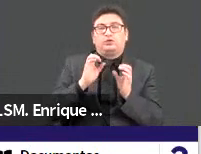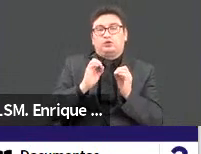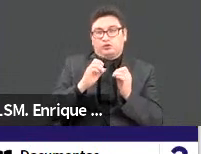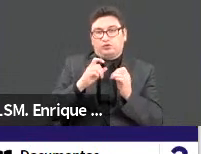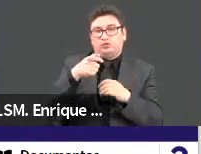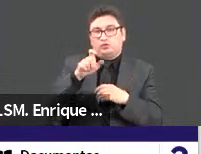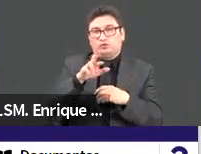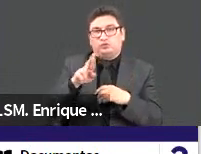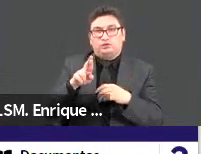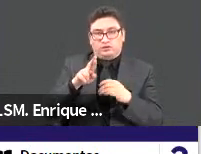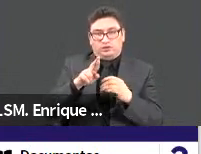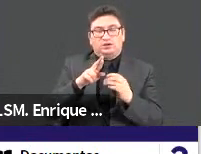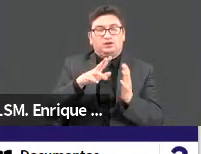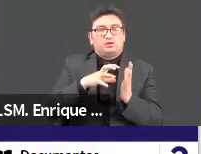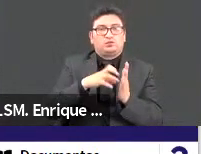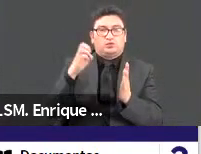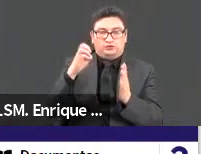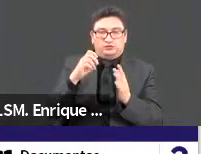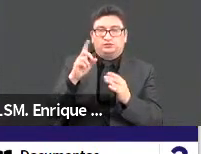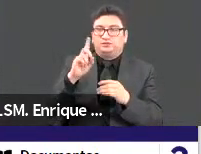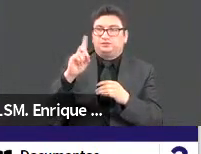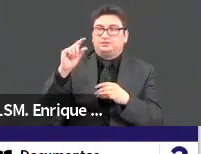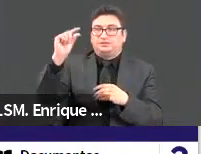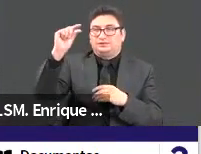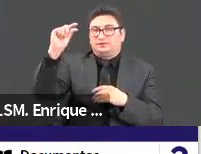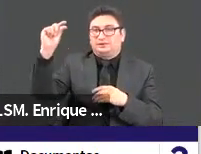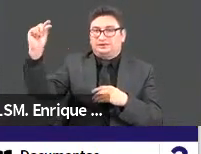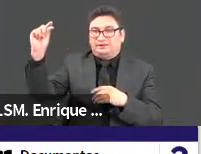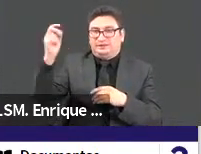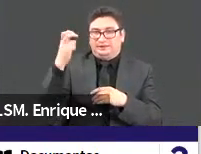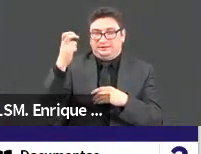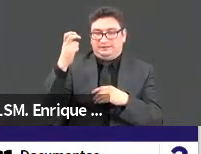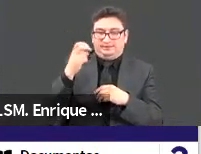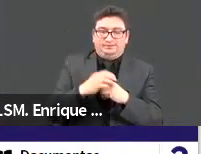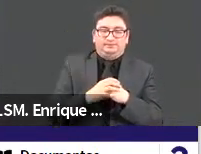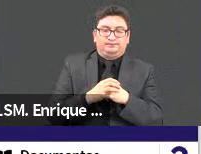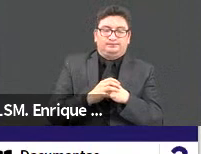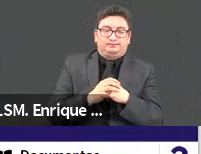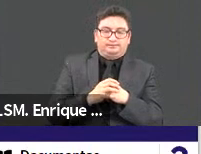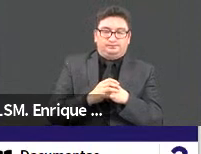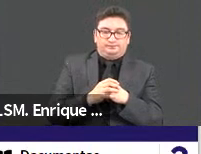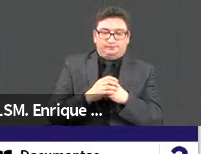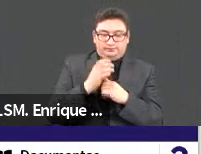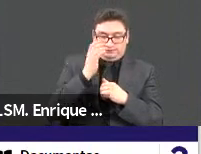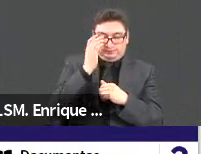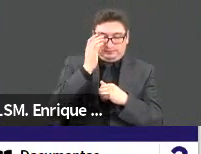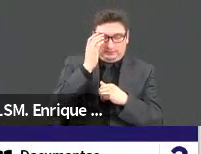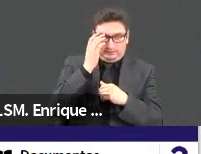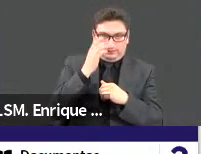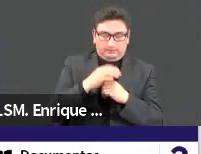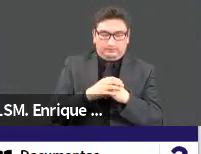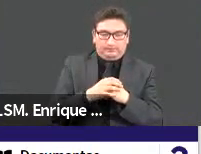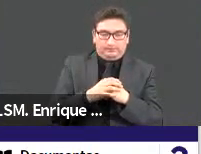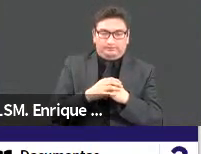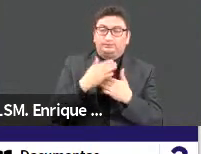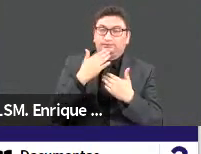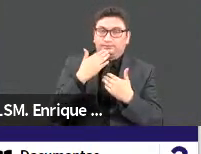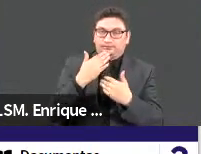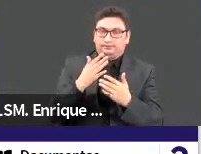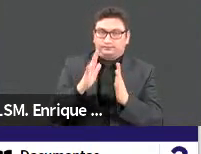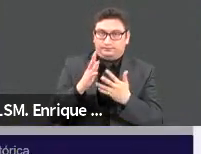la parte superior derecha de la pantalla, ¿sí? Bien,